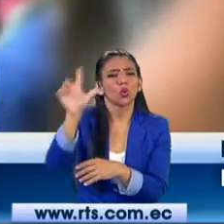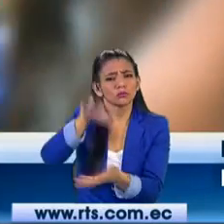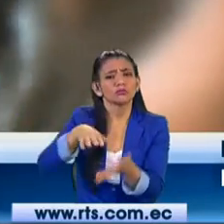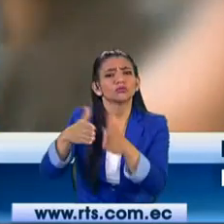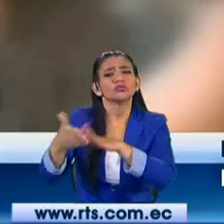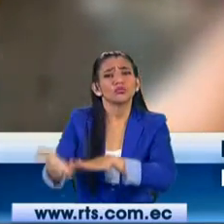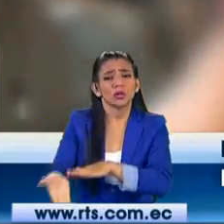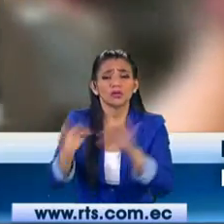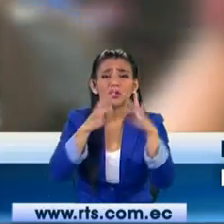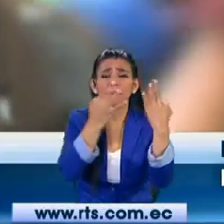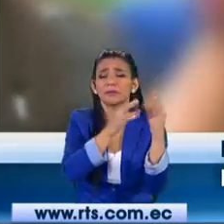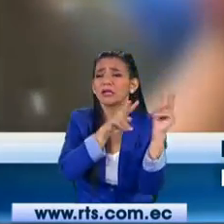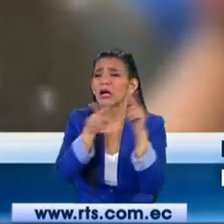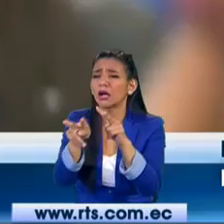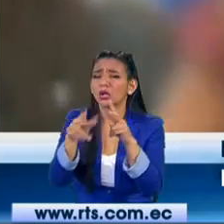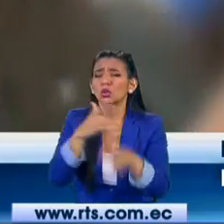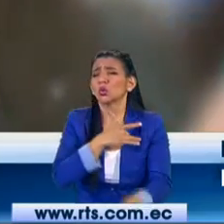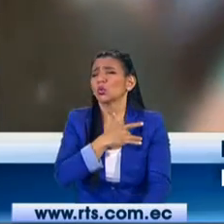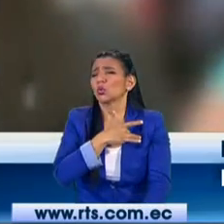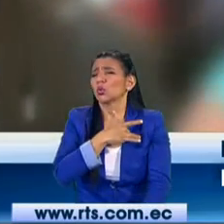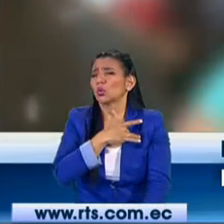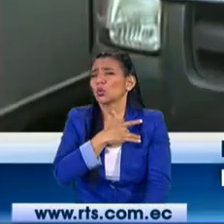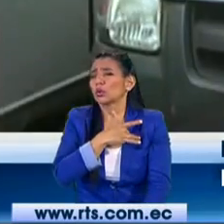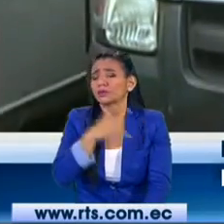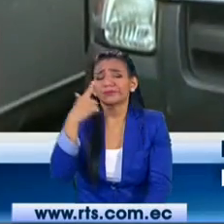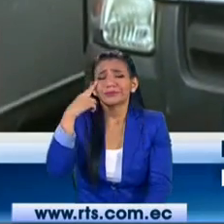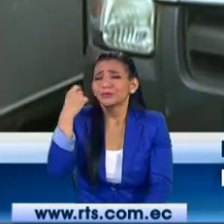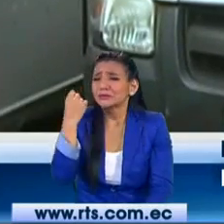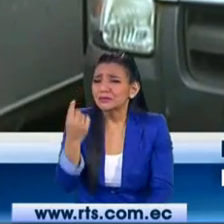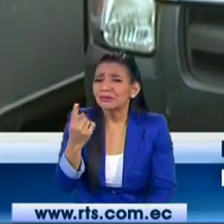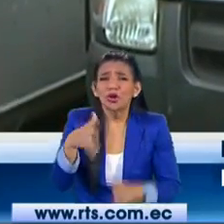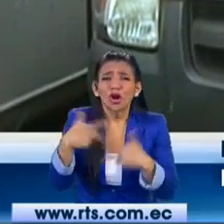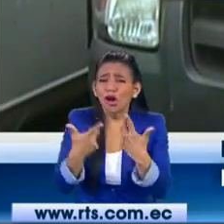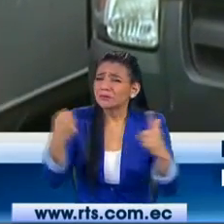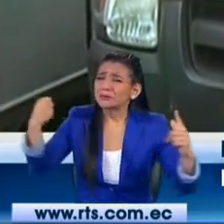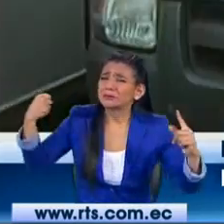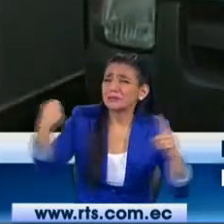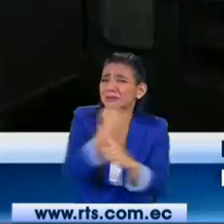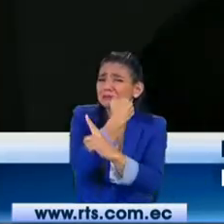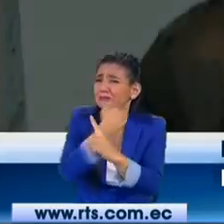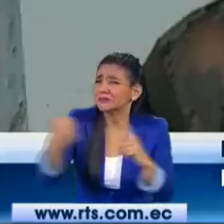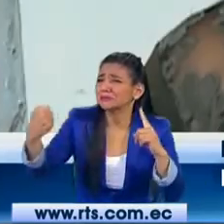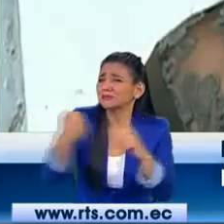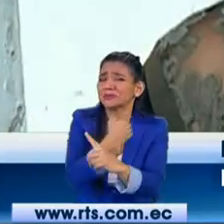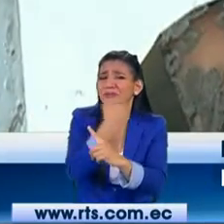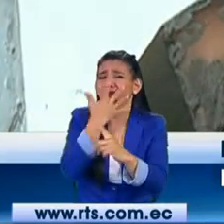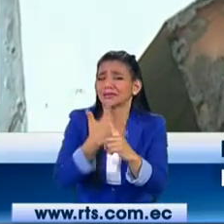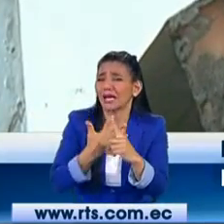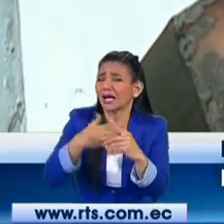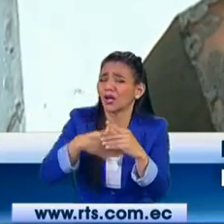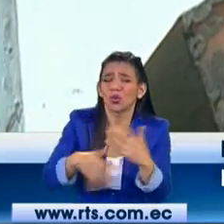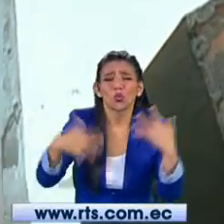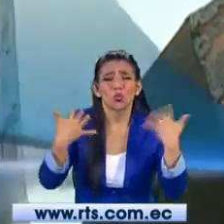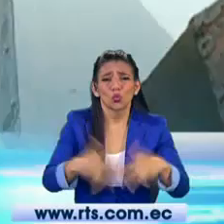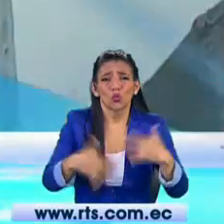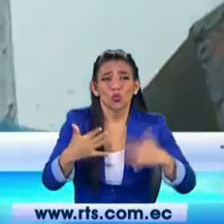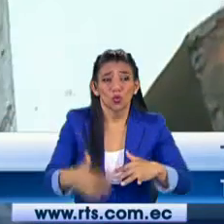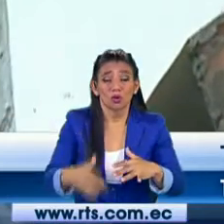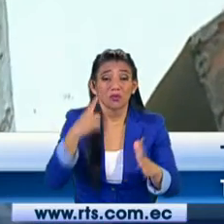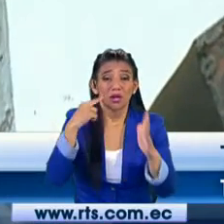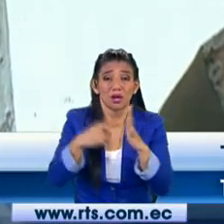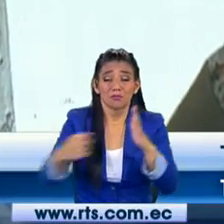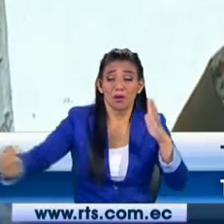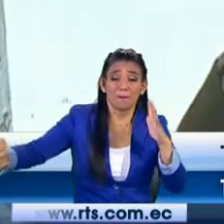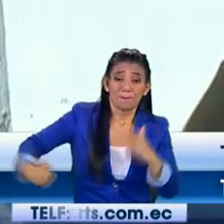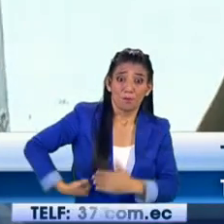tía dice no poder creer los múltiples golpes y una hemorragia que develó la autopsia. Tiene un golpe en las costillas,